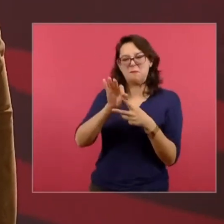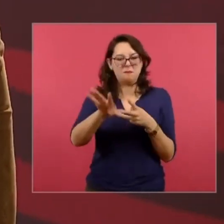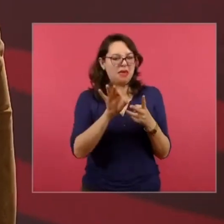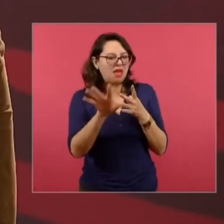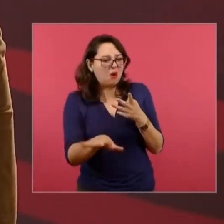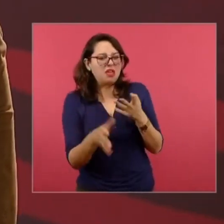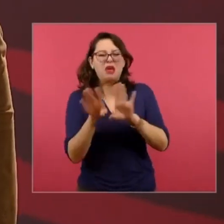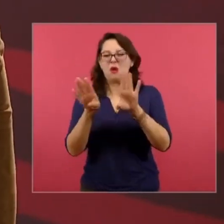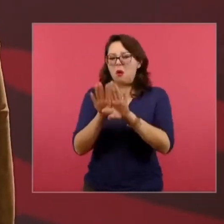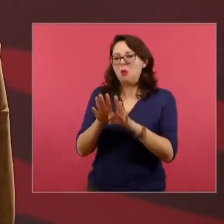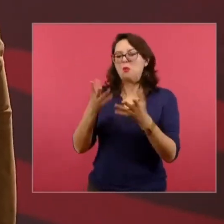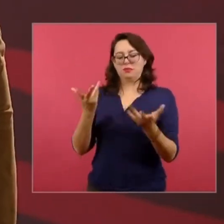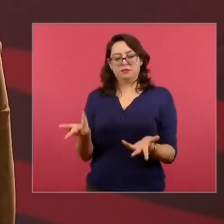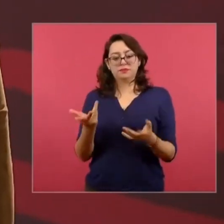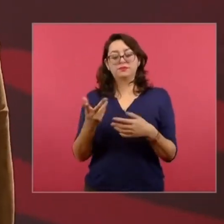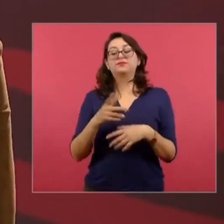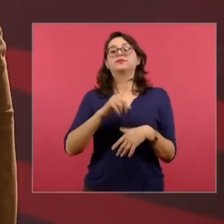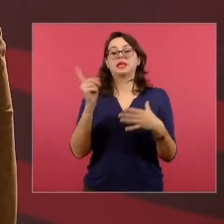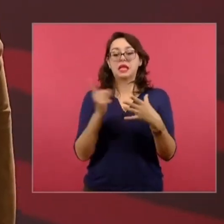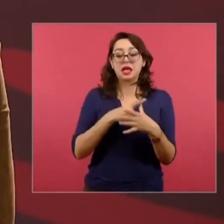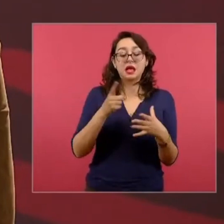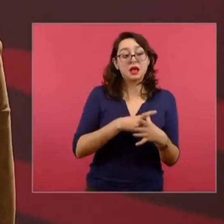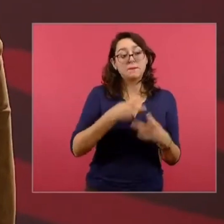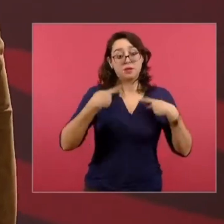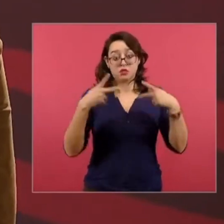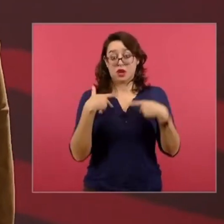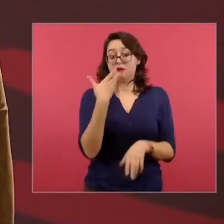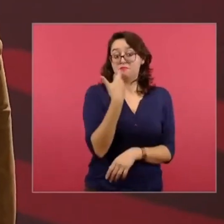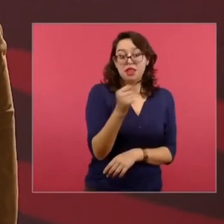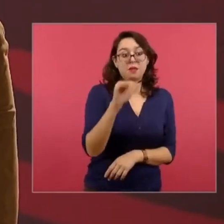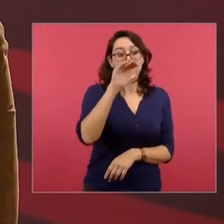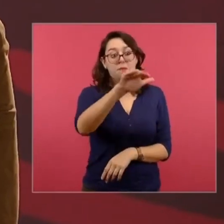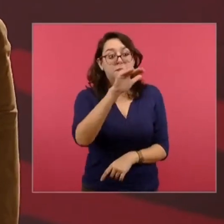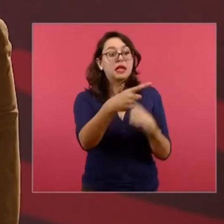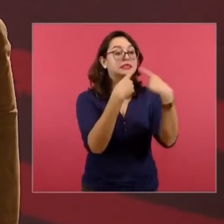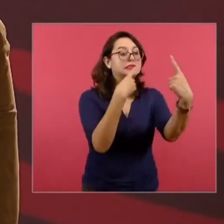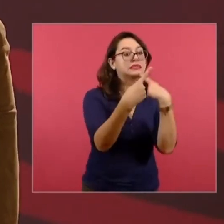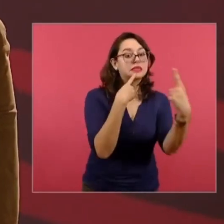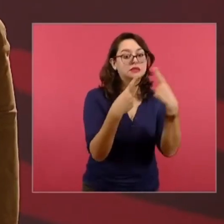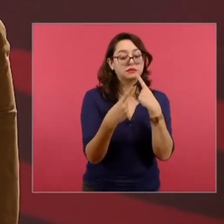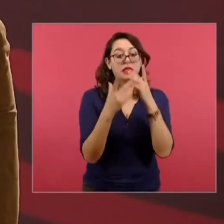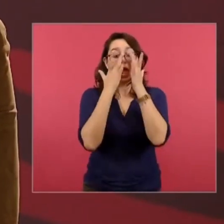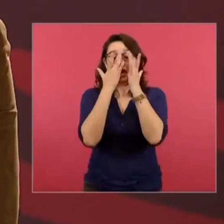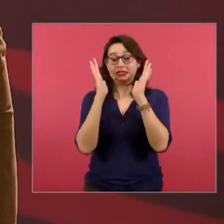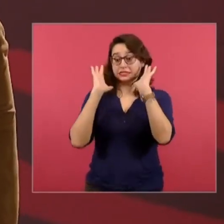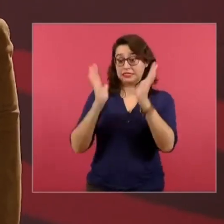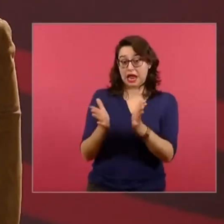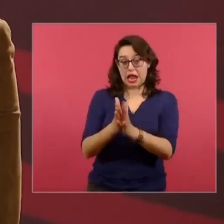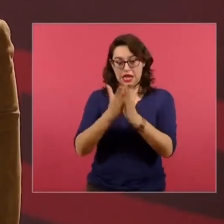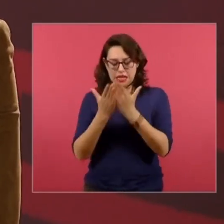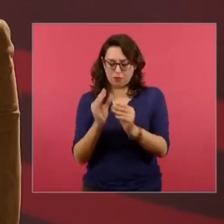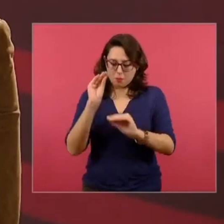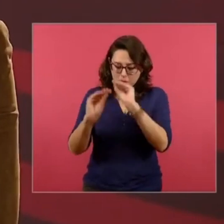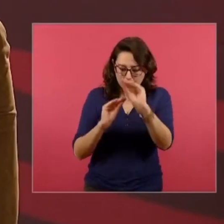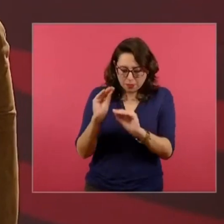cuestiones didácticas. Se hicieron diálogos con especialistas y después, cuando ya teníamos diseñado el modelo, volvimos a